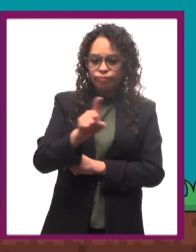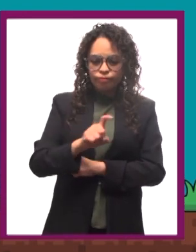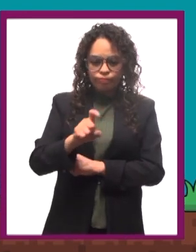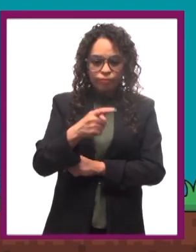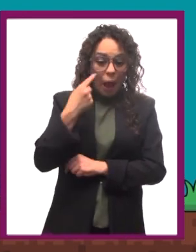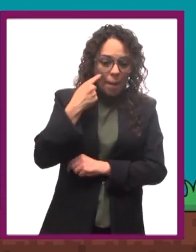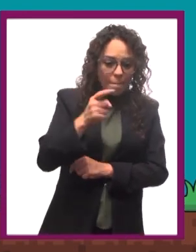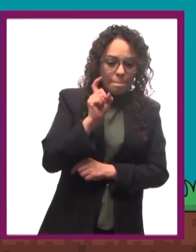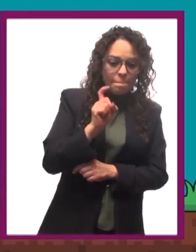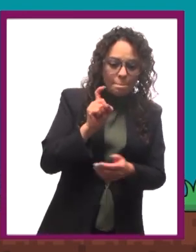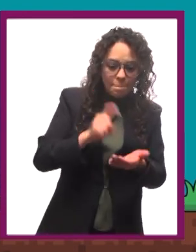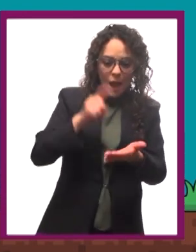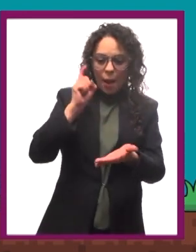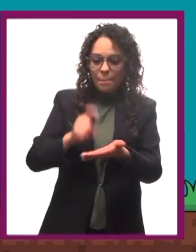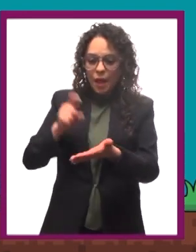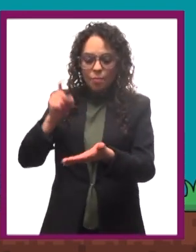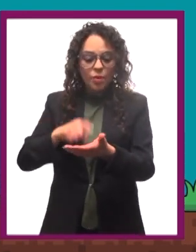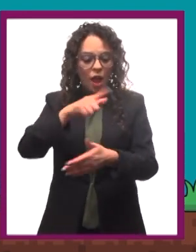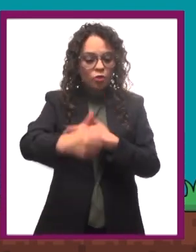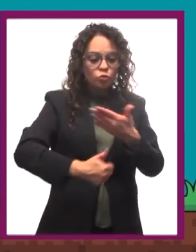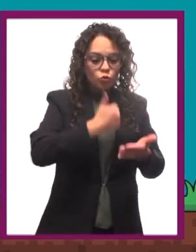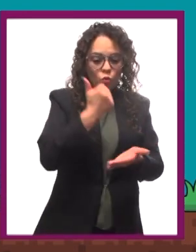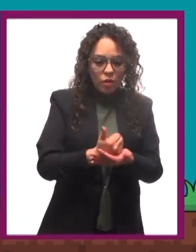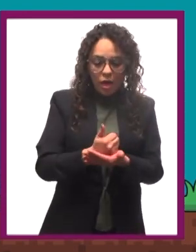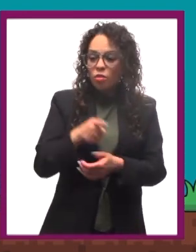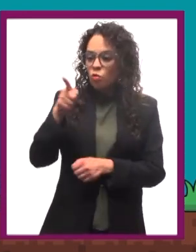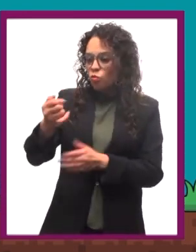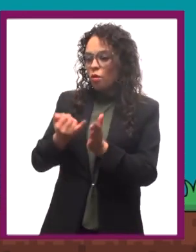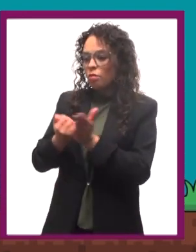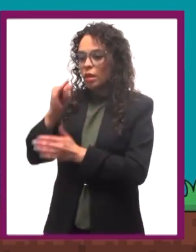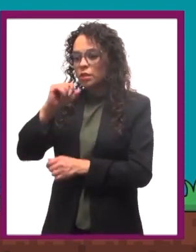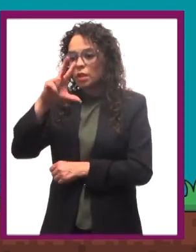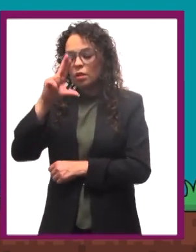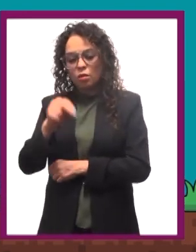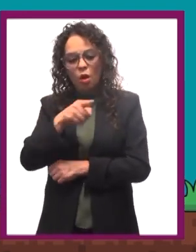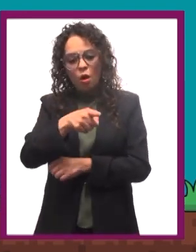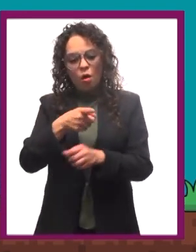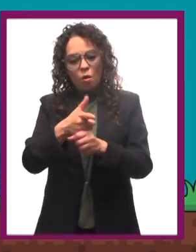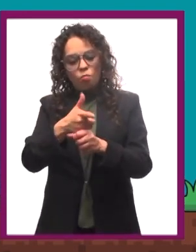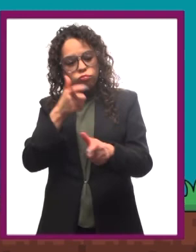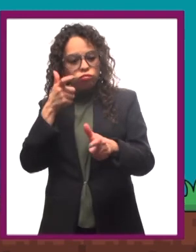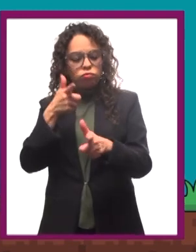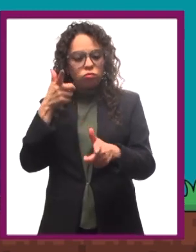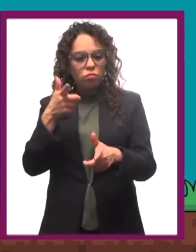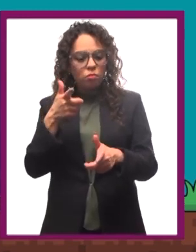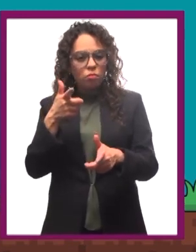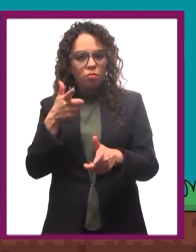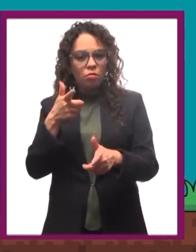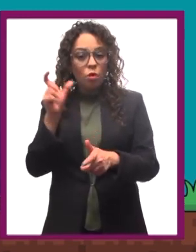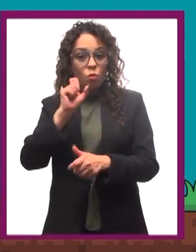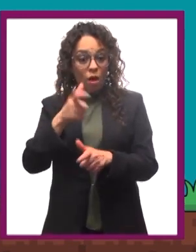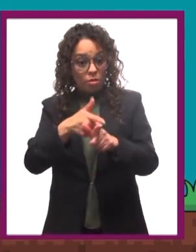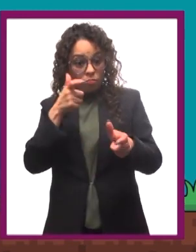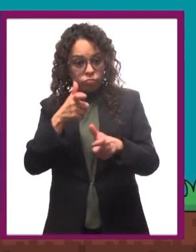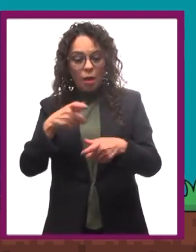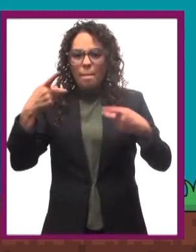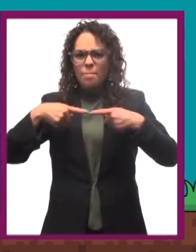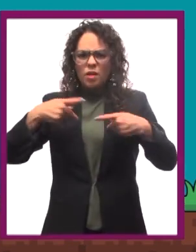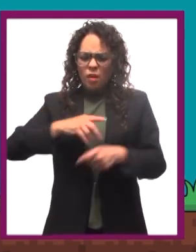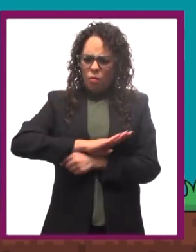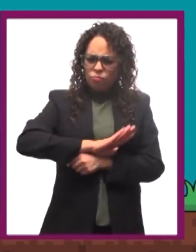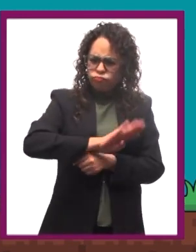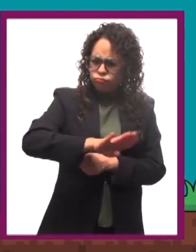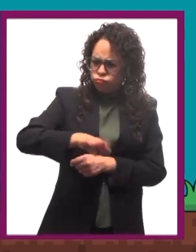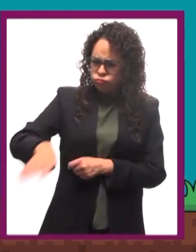viendo una ciudad y lo único que podemos hacer es decidir si disparamos o no. Y cada vez que disparamos siempre hay